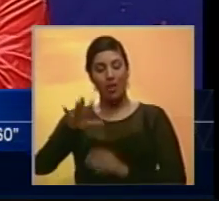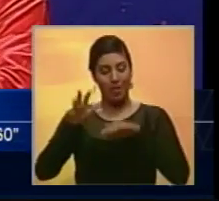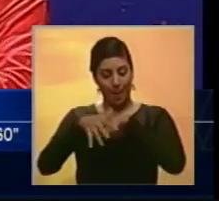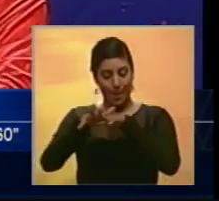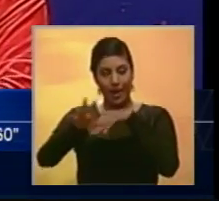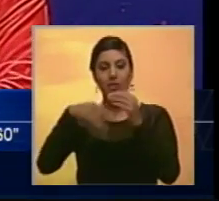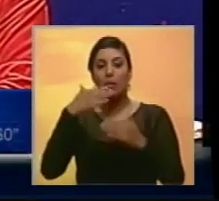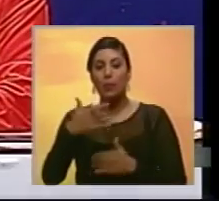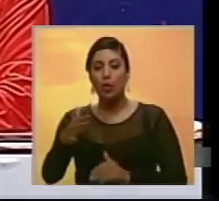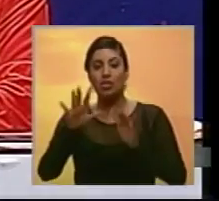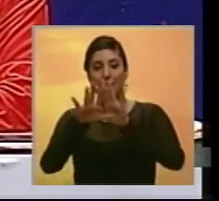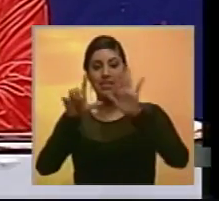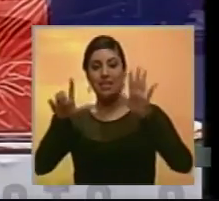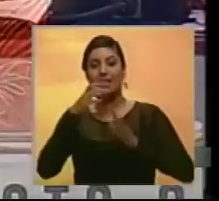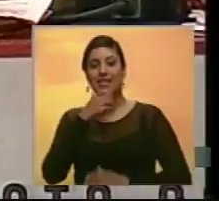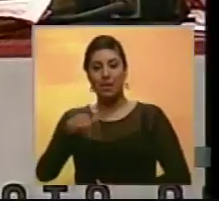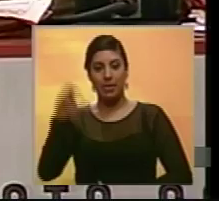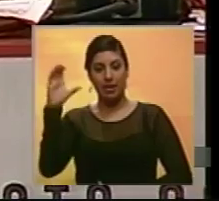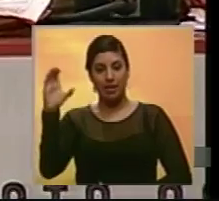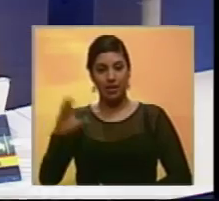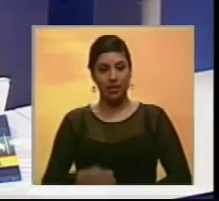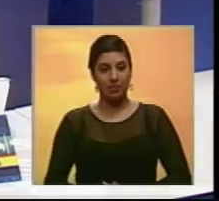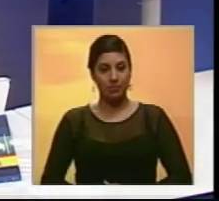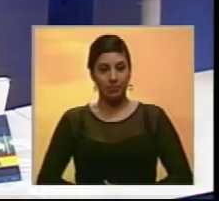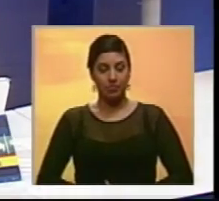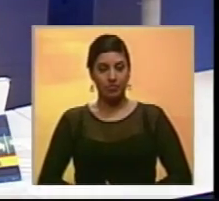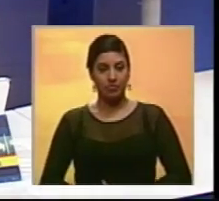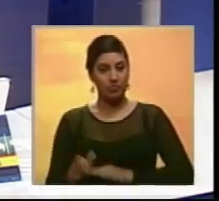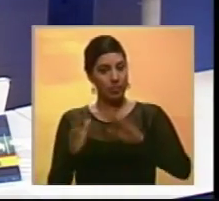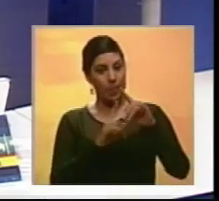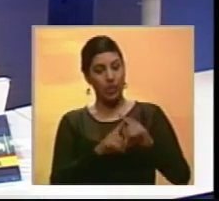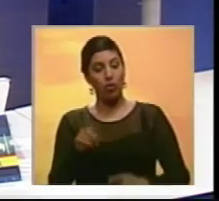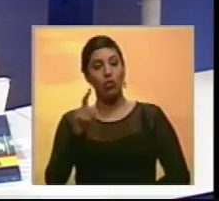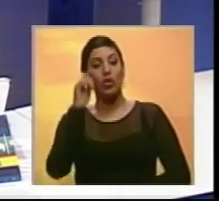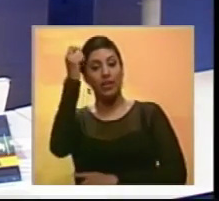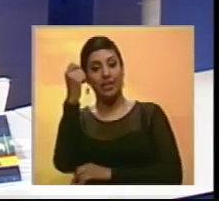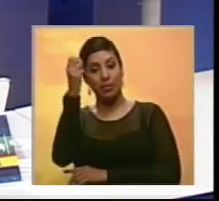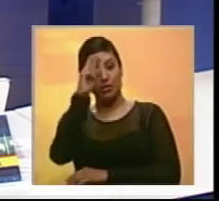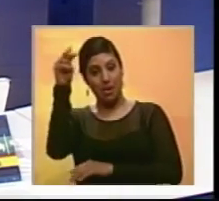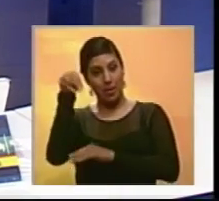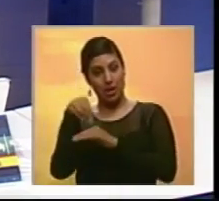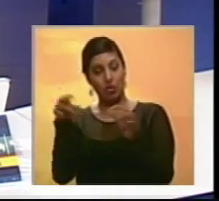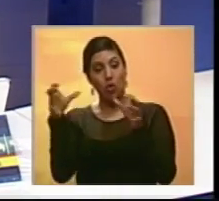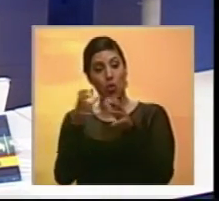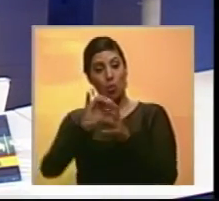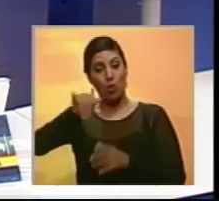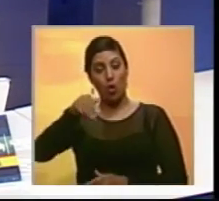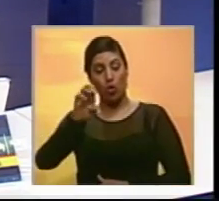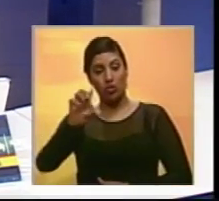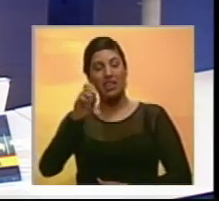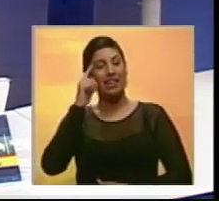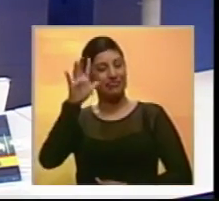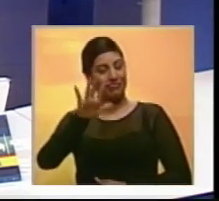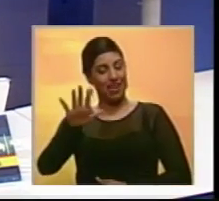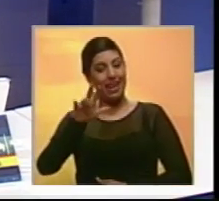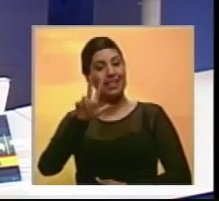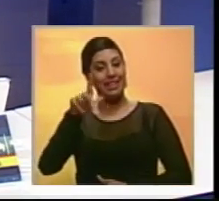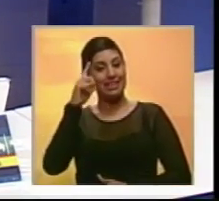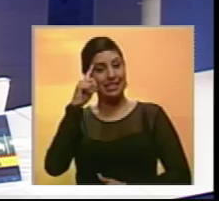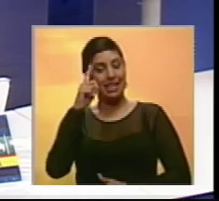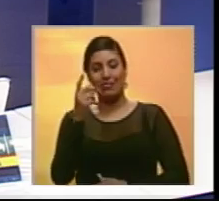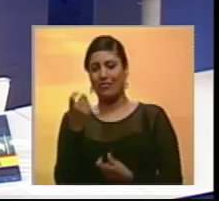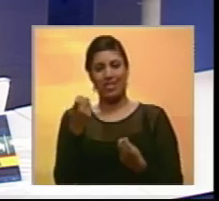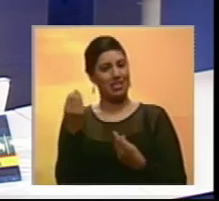próximo 17 de diciembre en Caracas. El diputado de la Asamblea Nacional, José Guerra, consideró que 3 días